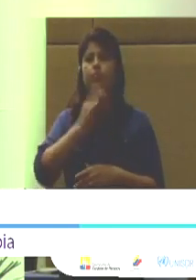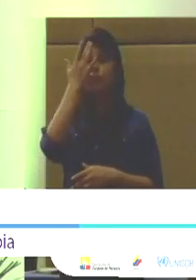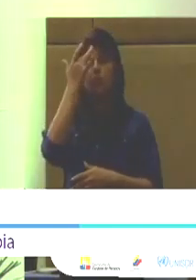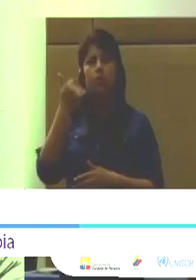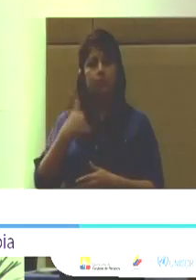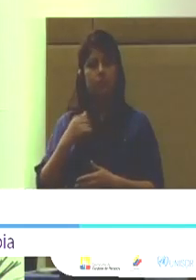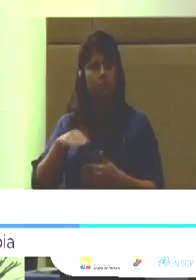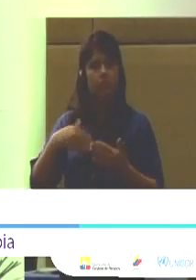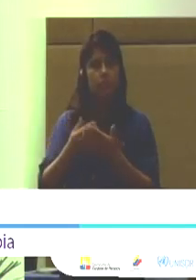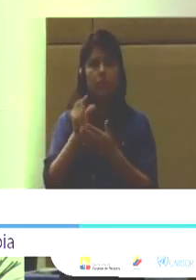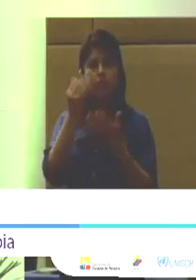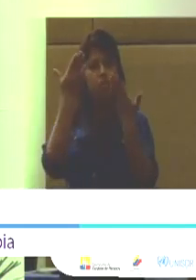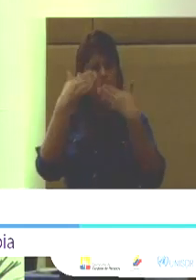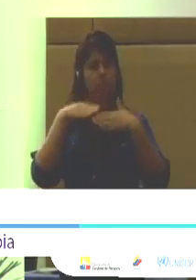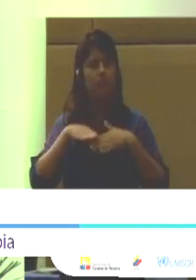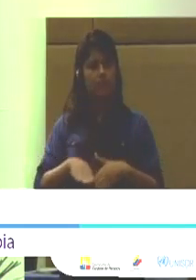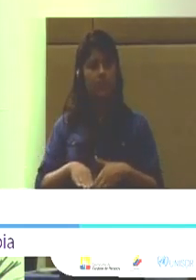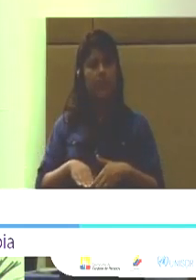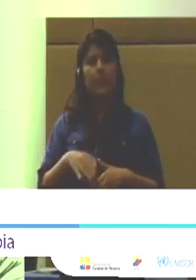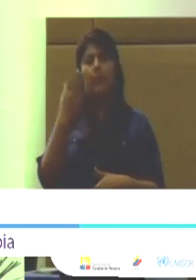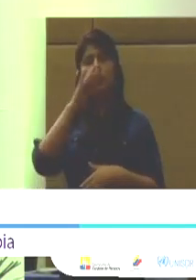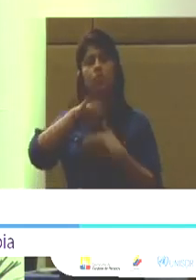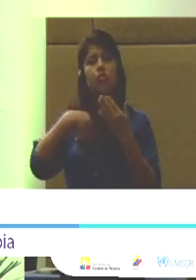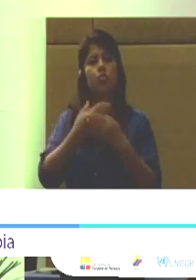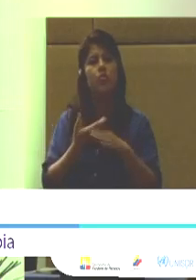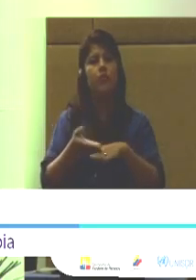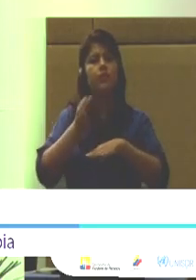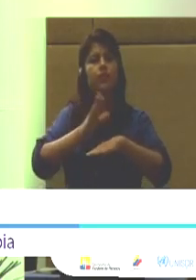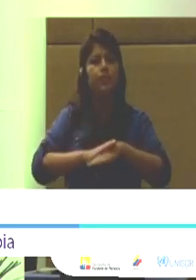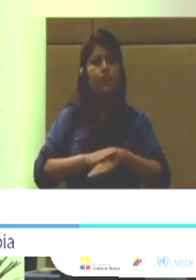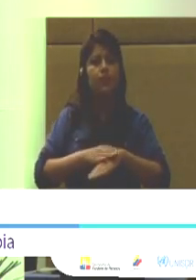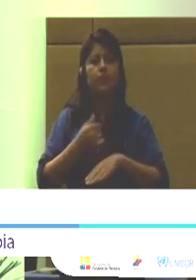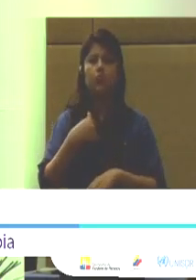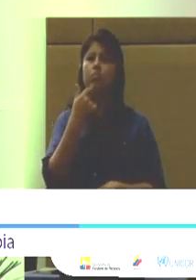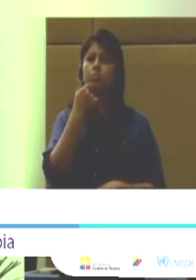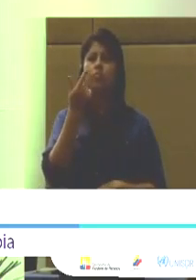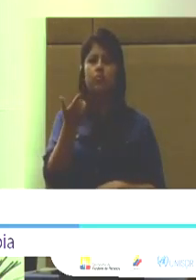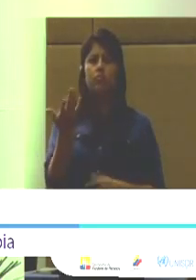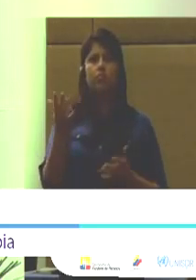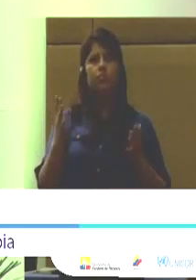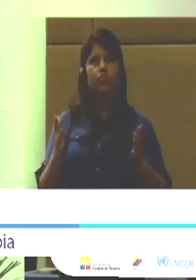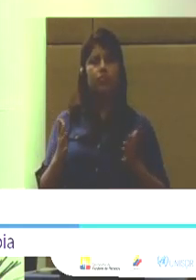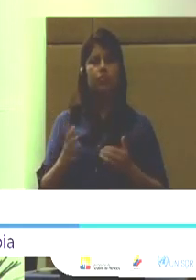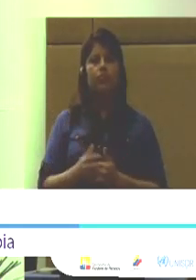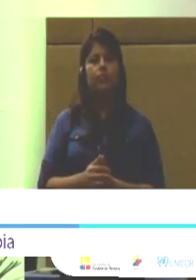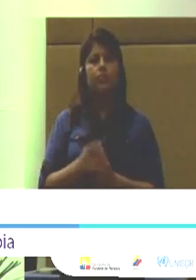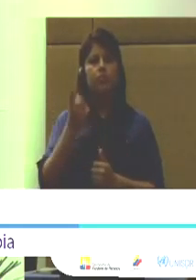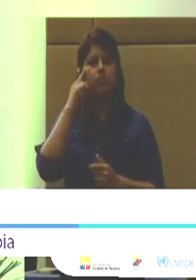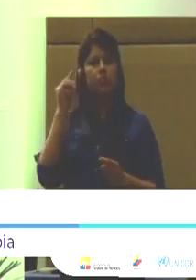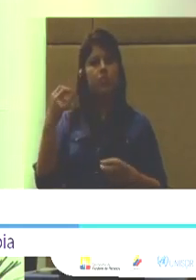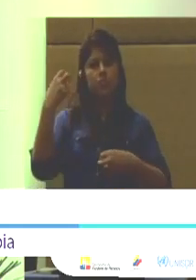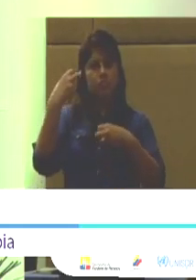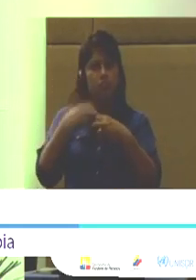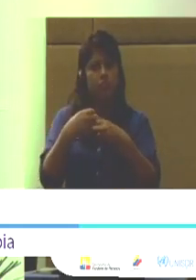casi a concluir sobre algo que va a ser, yo diría que relativamente concreto.